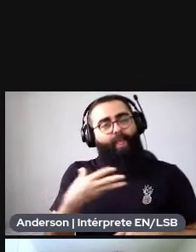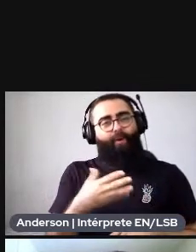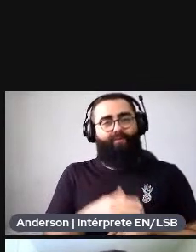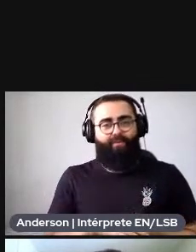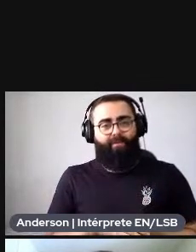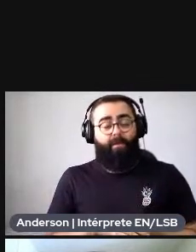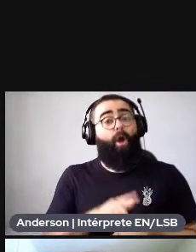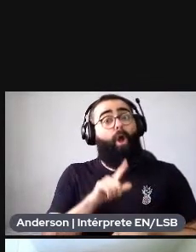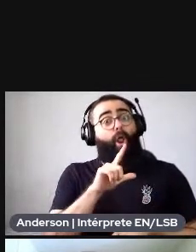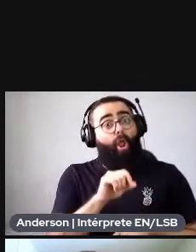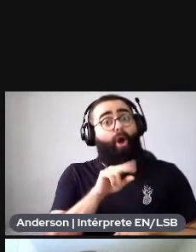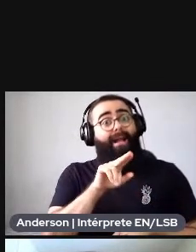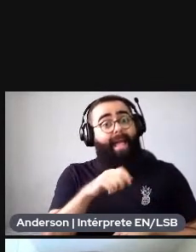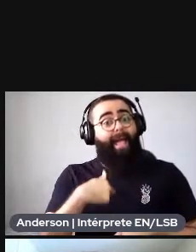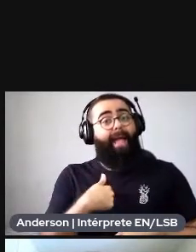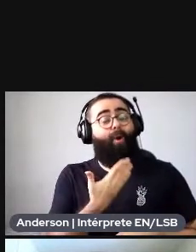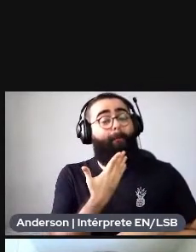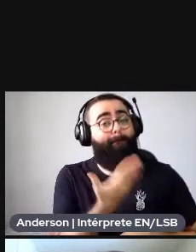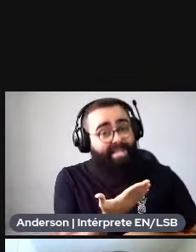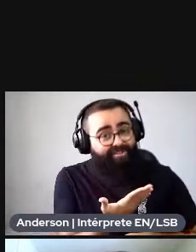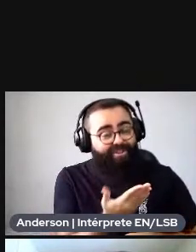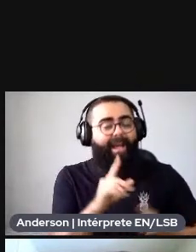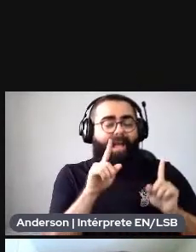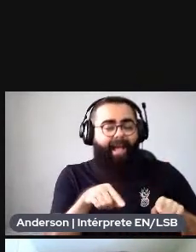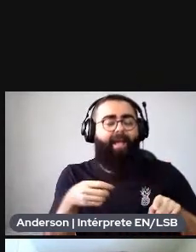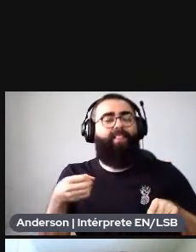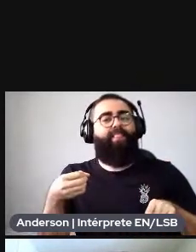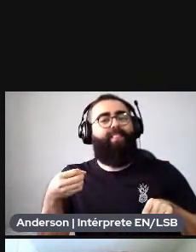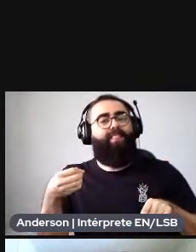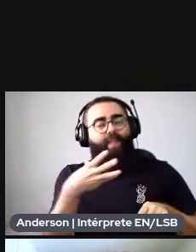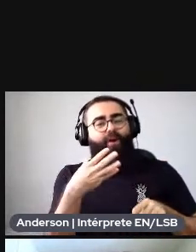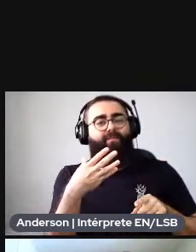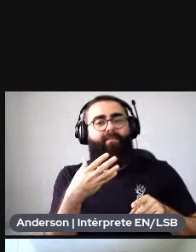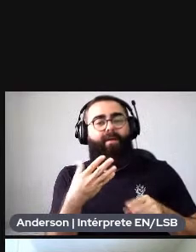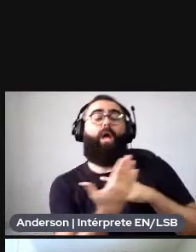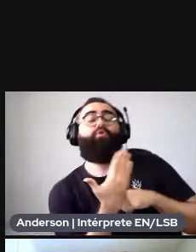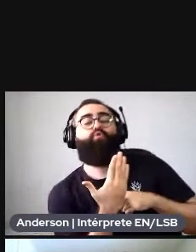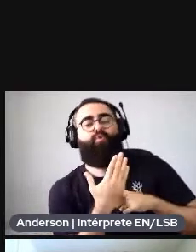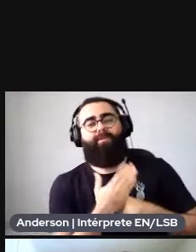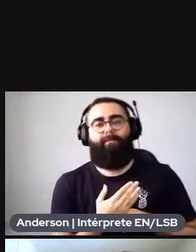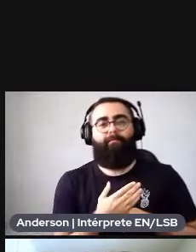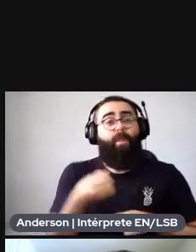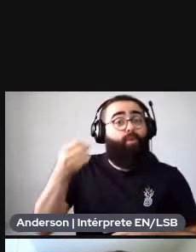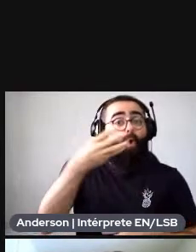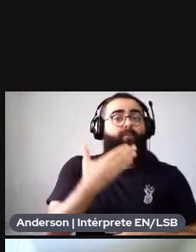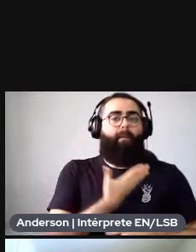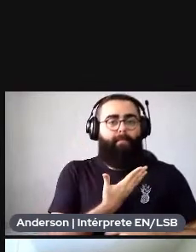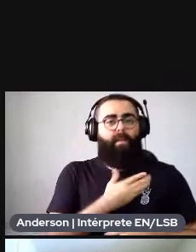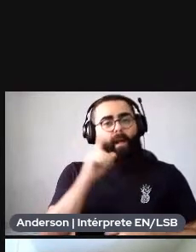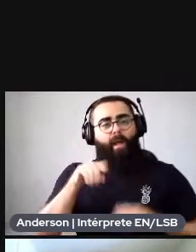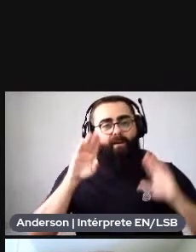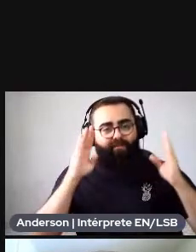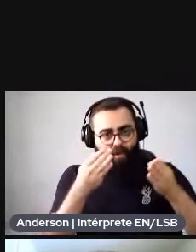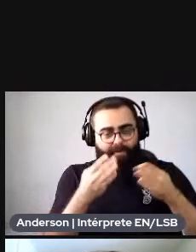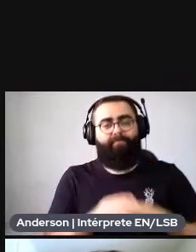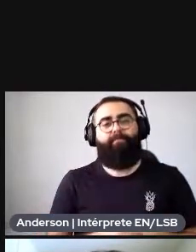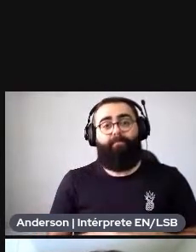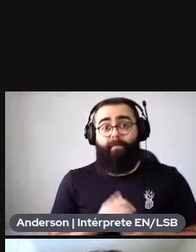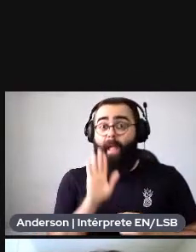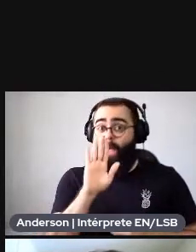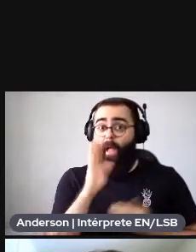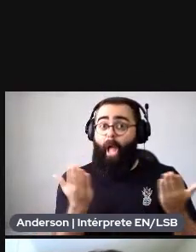Un amigo is also what is new. Okay? And now, reverse pseudoclefts are different.